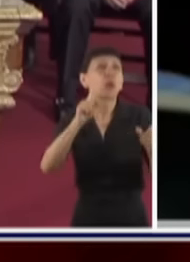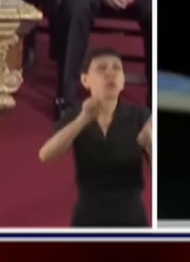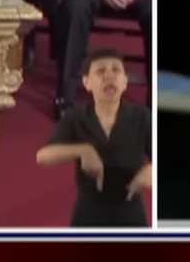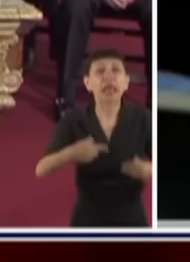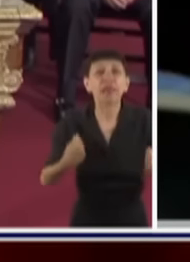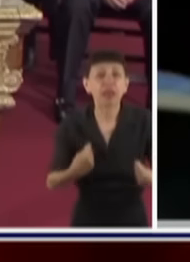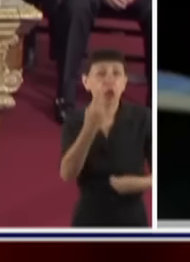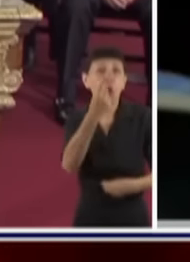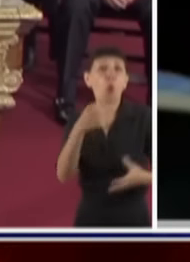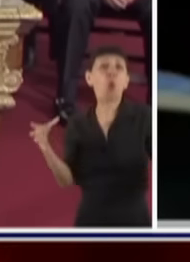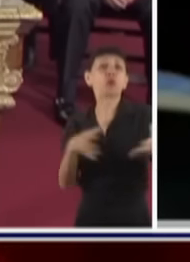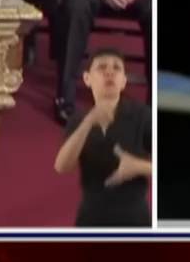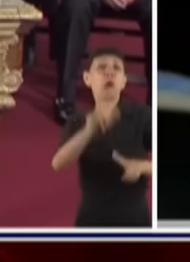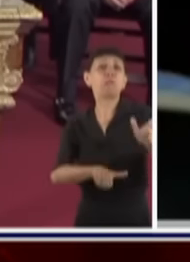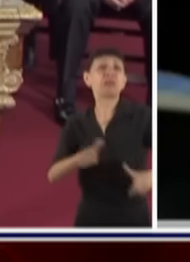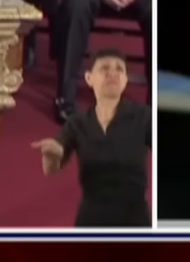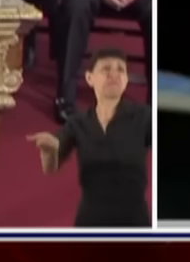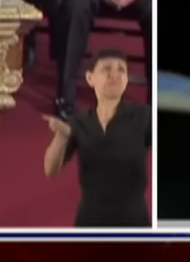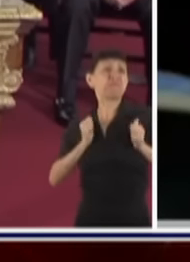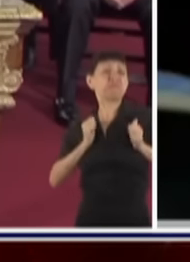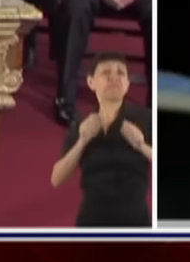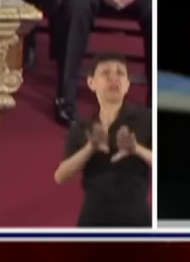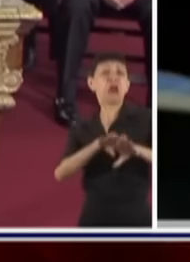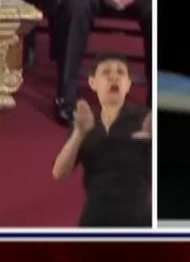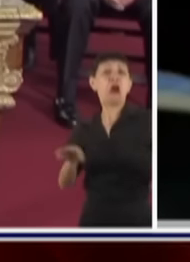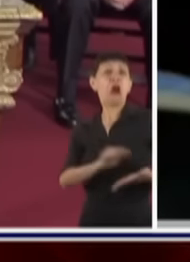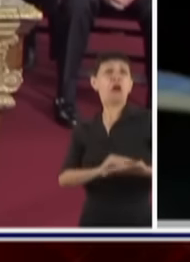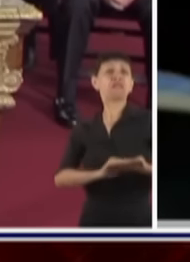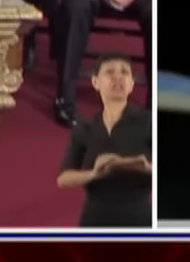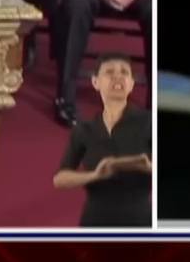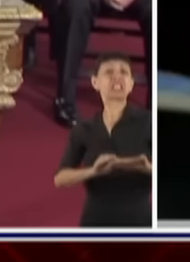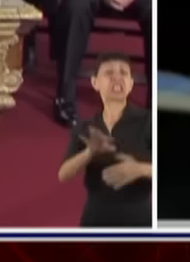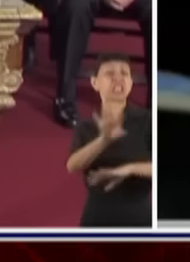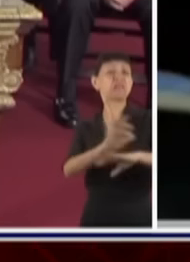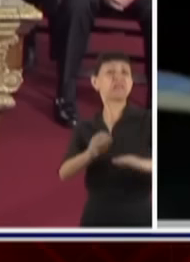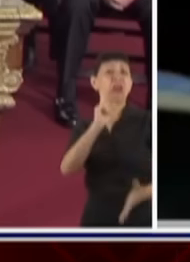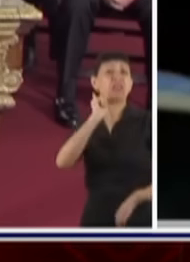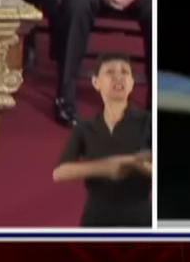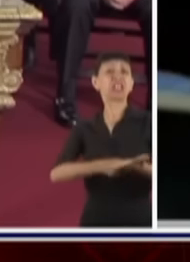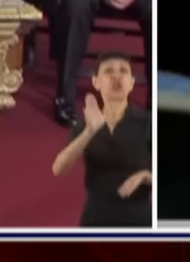¿de dónde? A ver, ¿desde qué actitud o de qué actitud